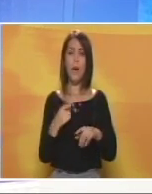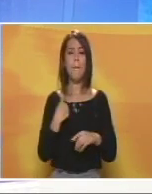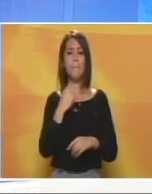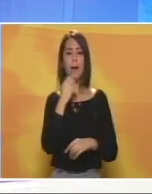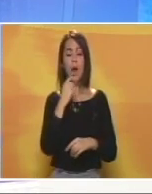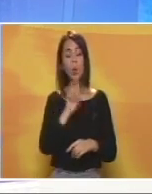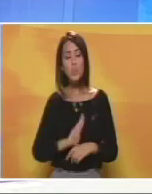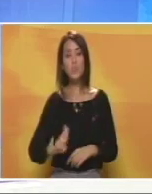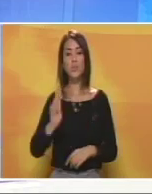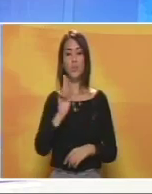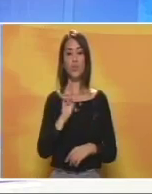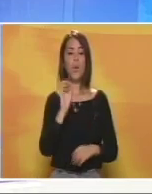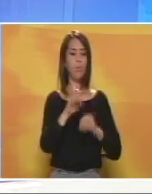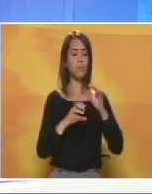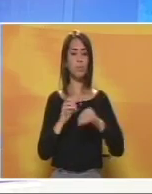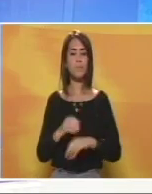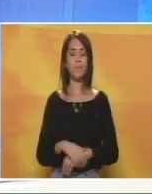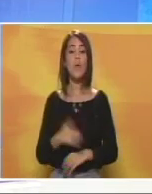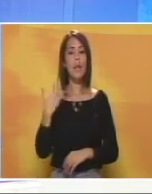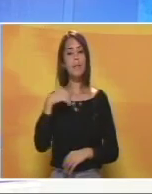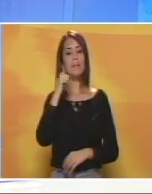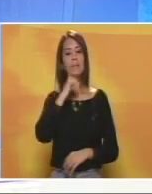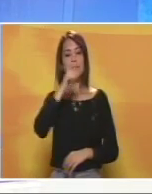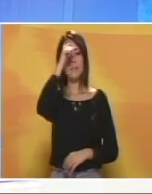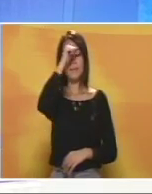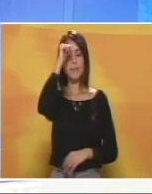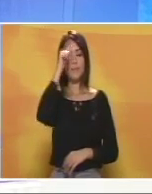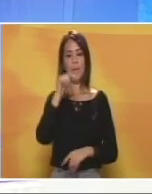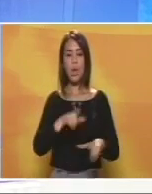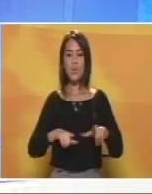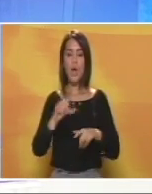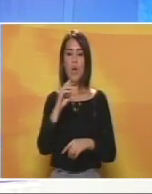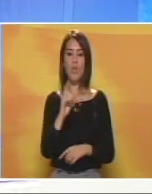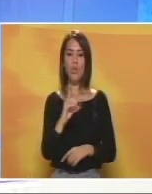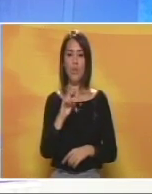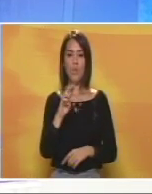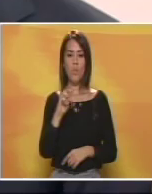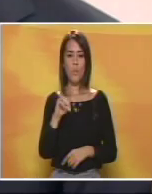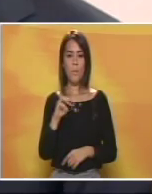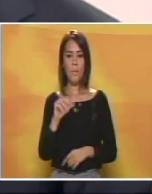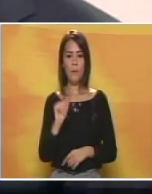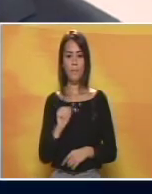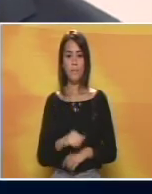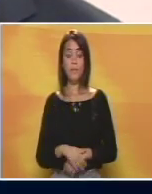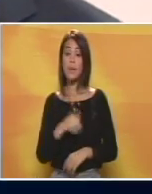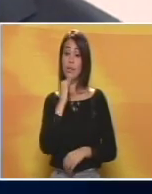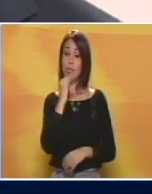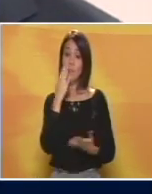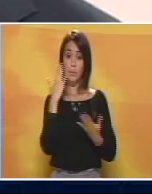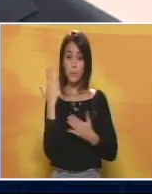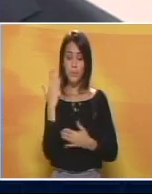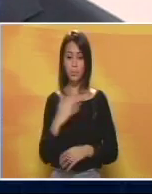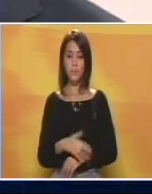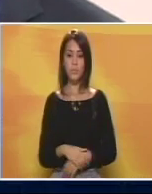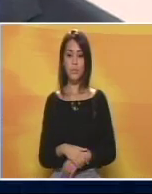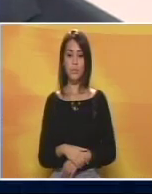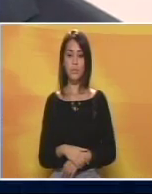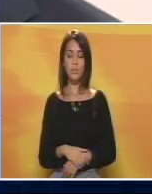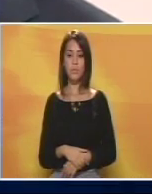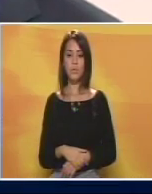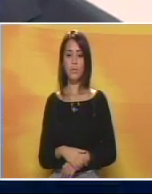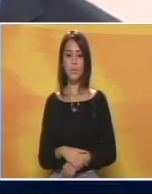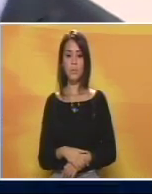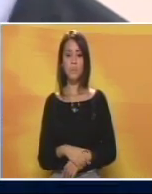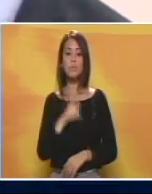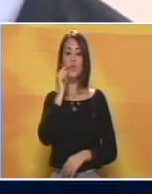uso de armas químicas durante el pasado fin de semana en la ciudad de Duma. Así lo indicó el mandatario al recibir al consejero iraní Ali